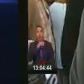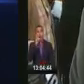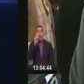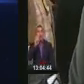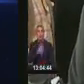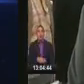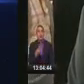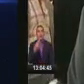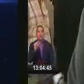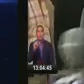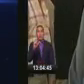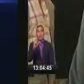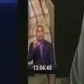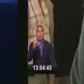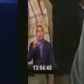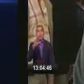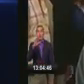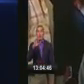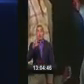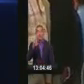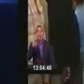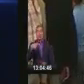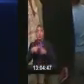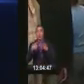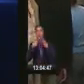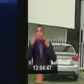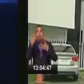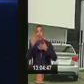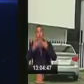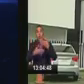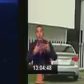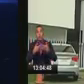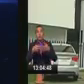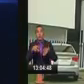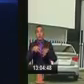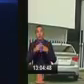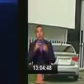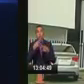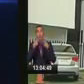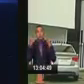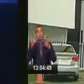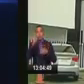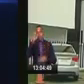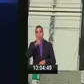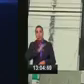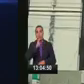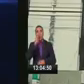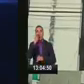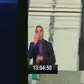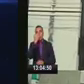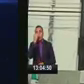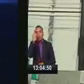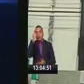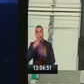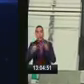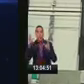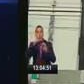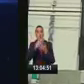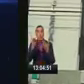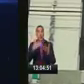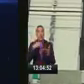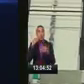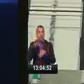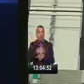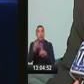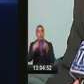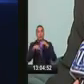Rafael Correa, Walter Solís. Esto una vez que se cumpla el proceso y se emitiera la difusión de alerta roja con fines de ubicación, captura